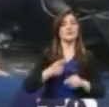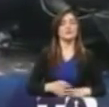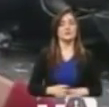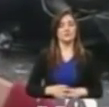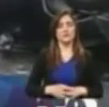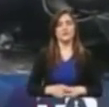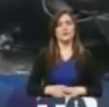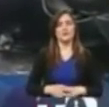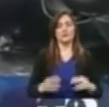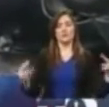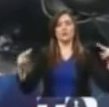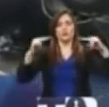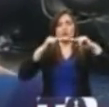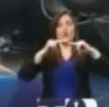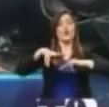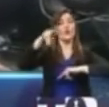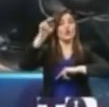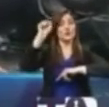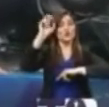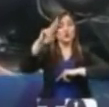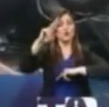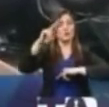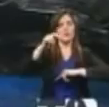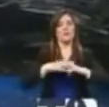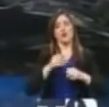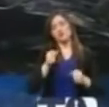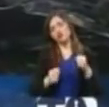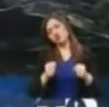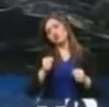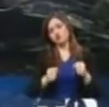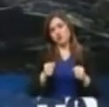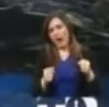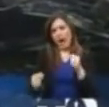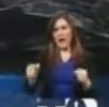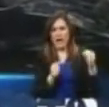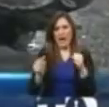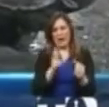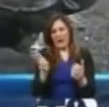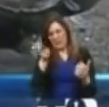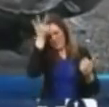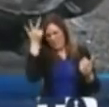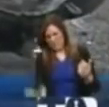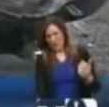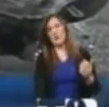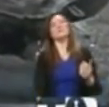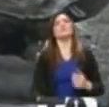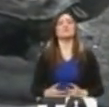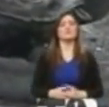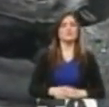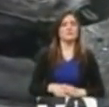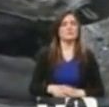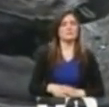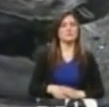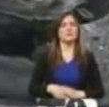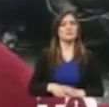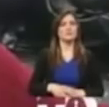vehículo circulaba en sentido norte-sur sobre el Eloy Alfaro, pierde el carril de circulación y cae a la